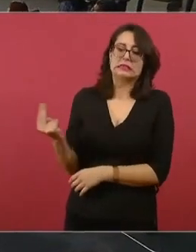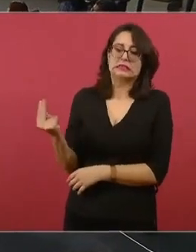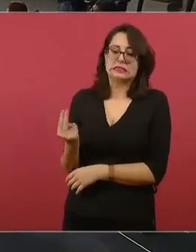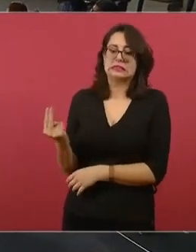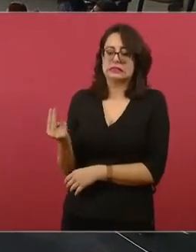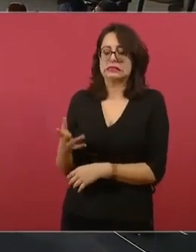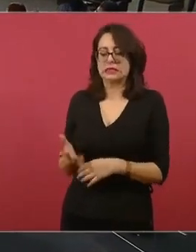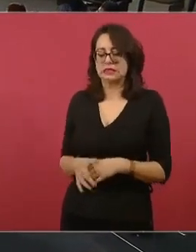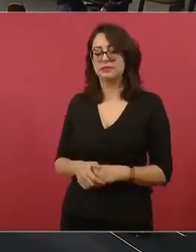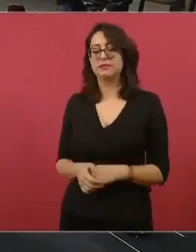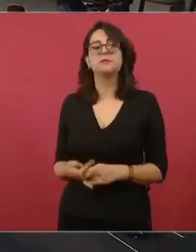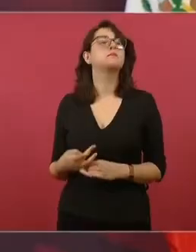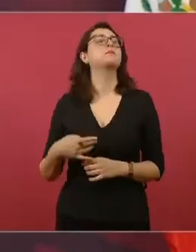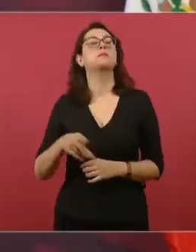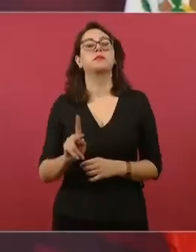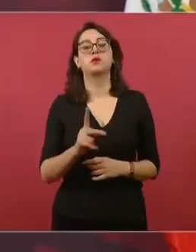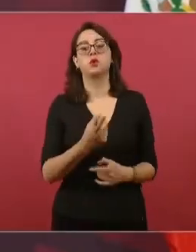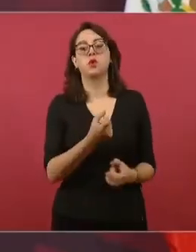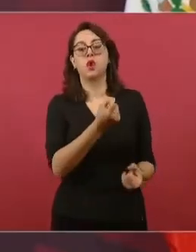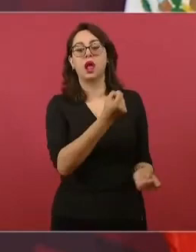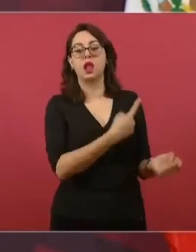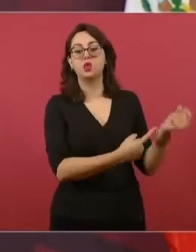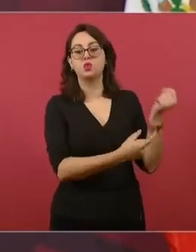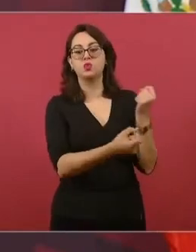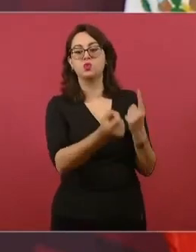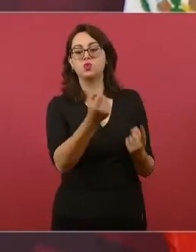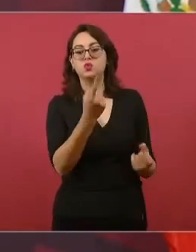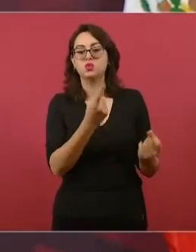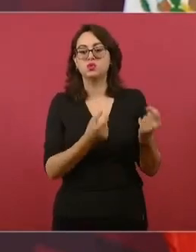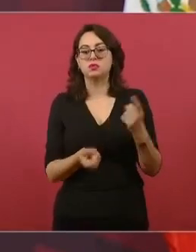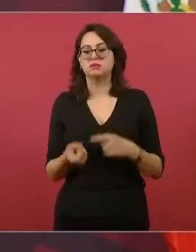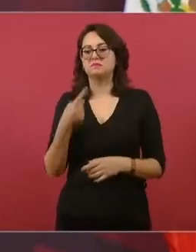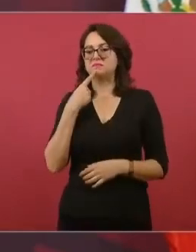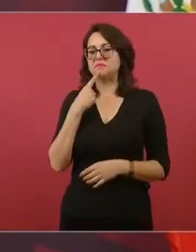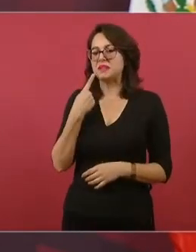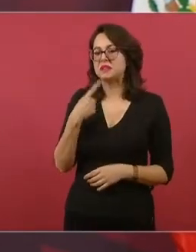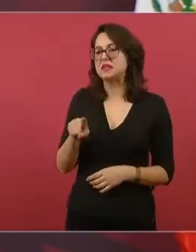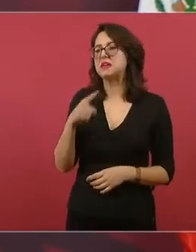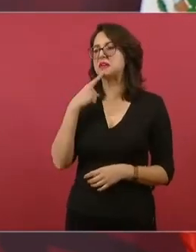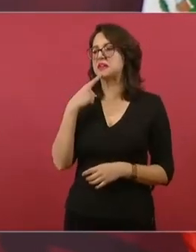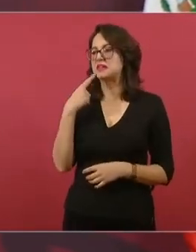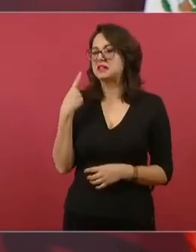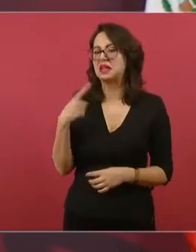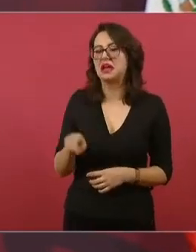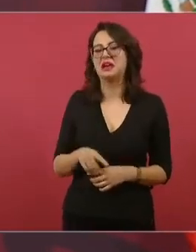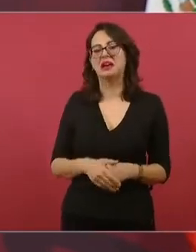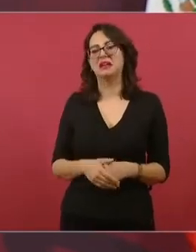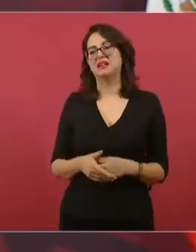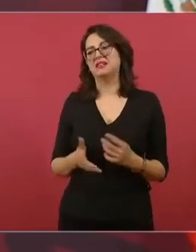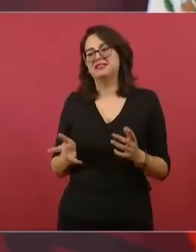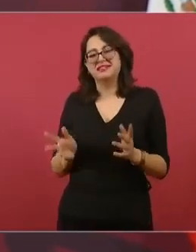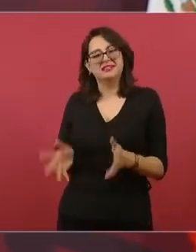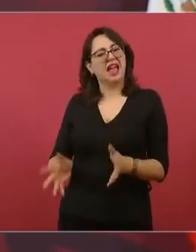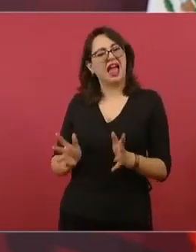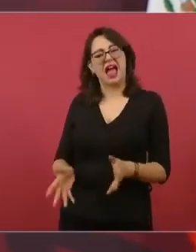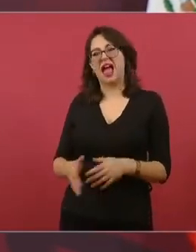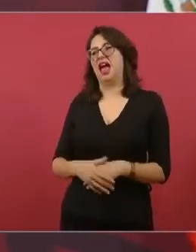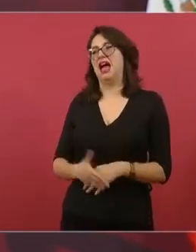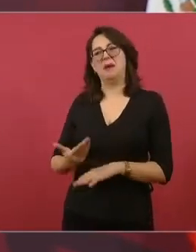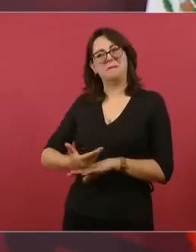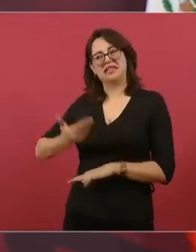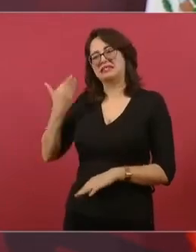de estos temas, y que hablamos de corrupción, y de que hablamos de que saquearon